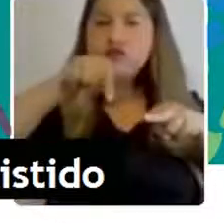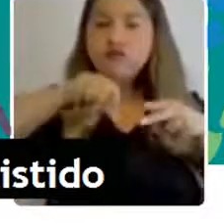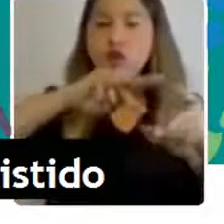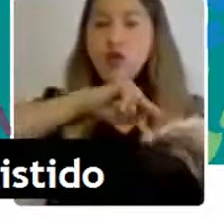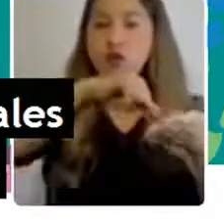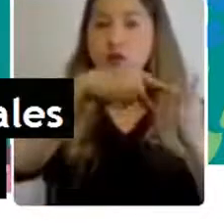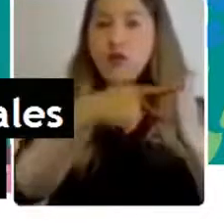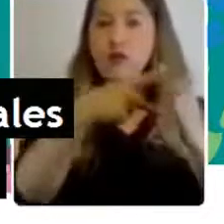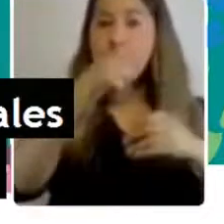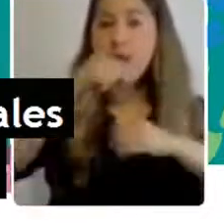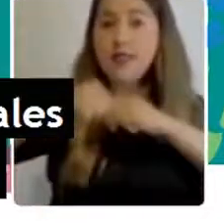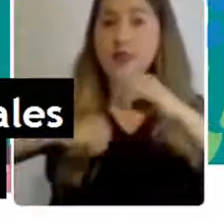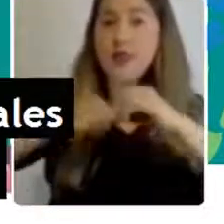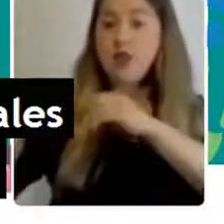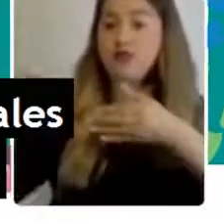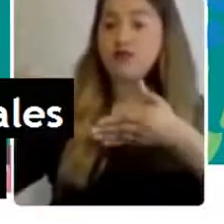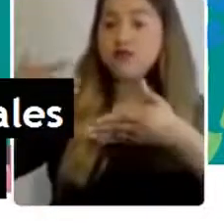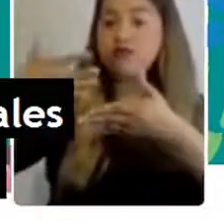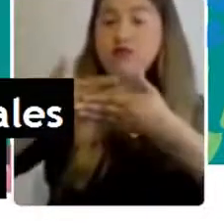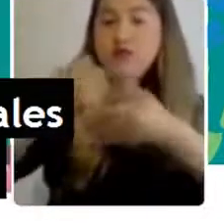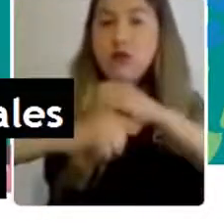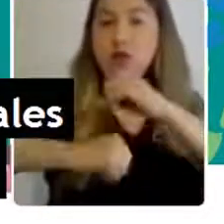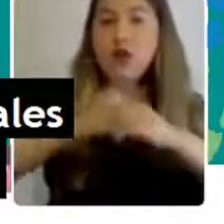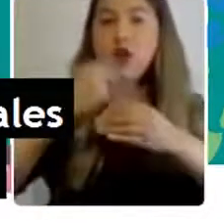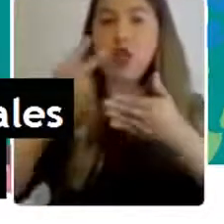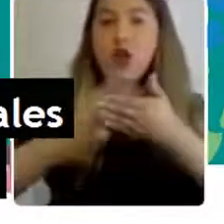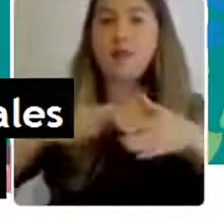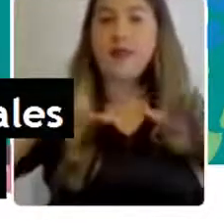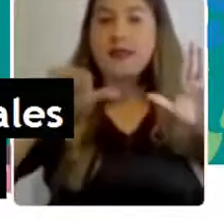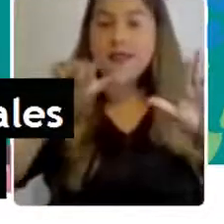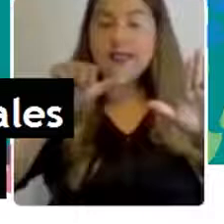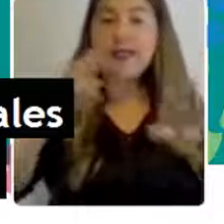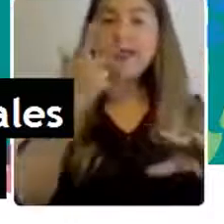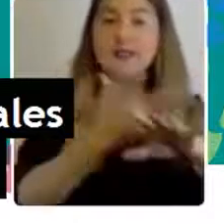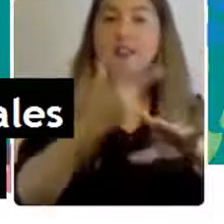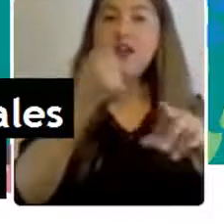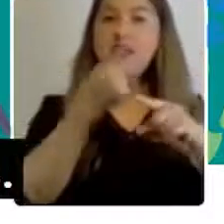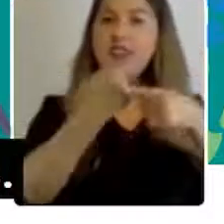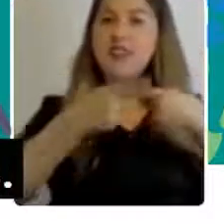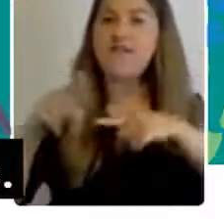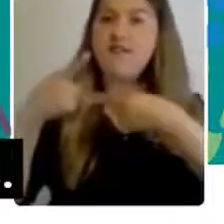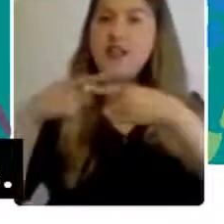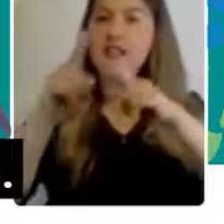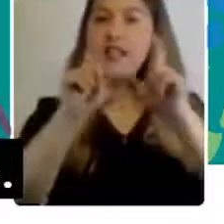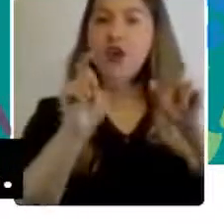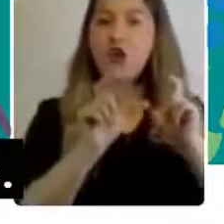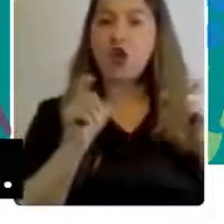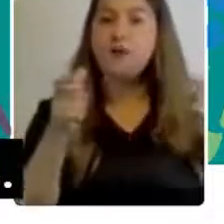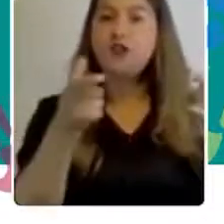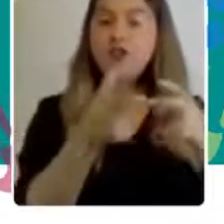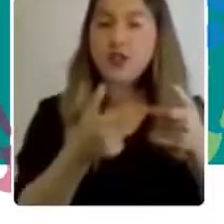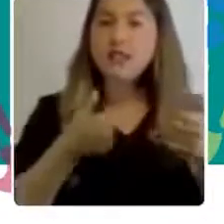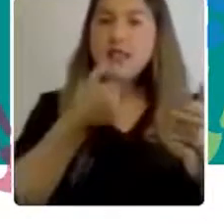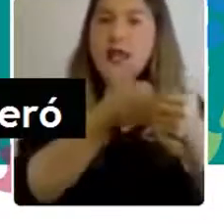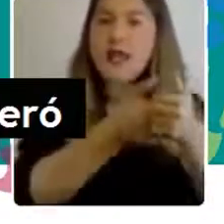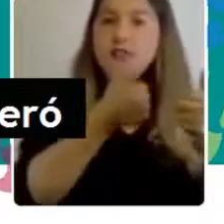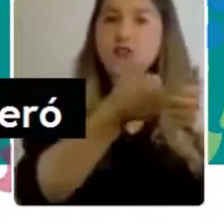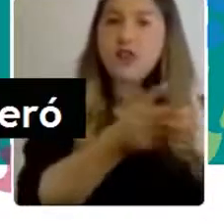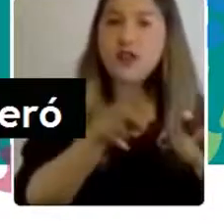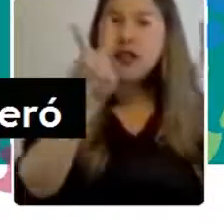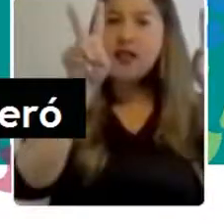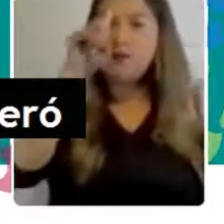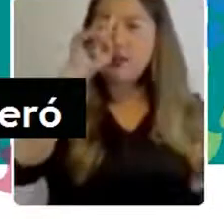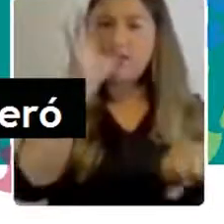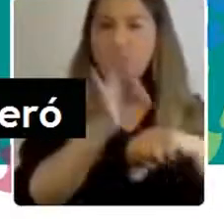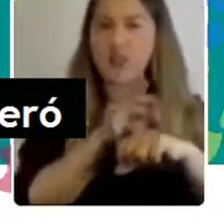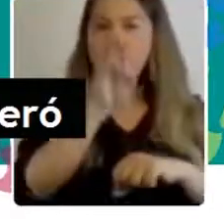han existido distintas comisiones asesoras ministeriales en materia de enfermedades raras y que han tenido distintos objetivos. La